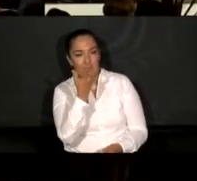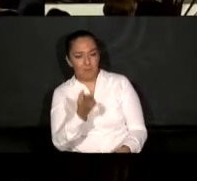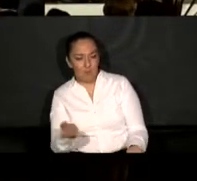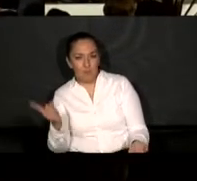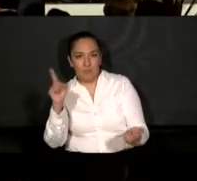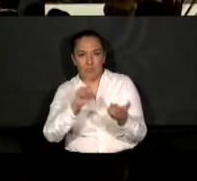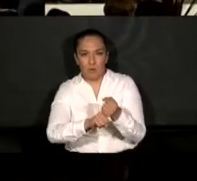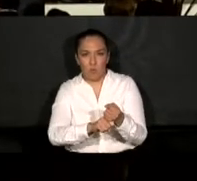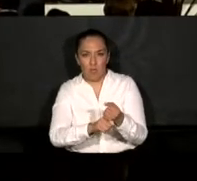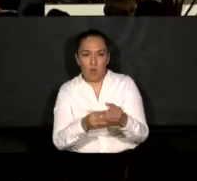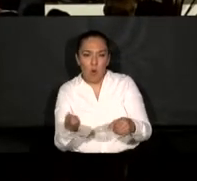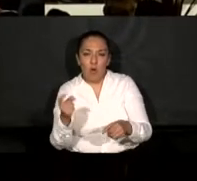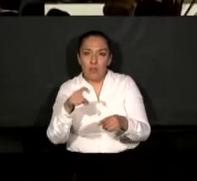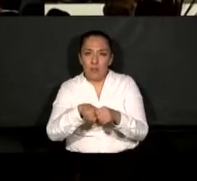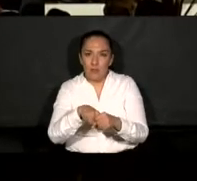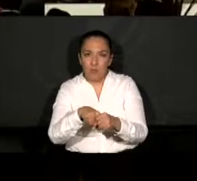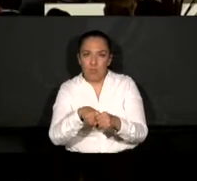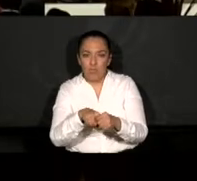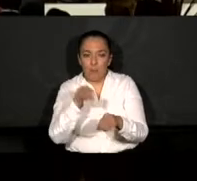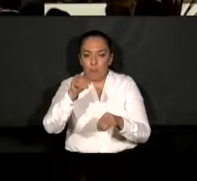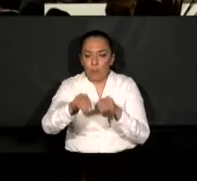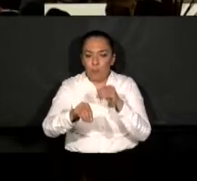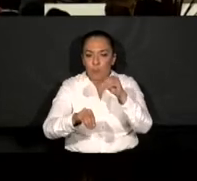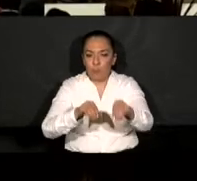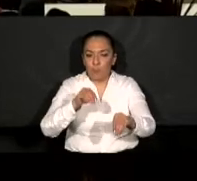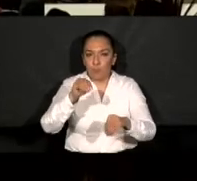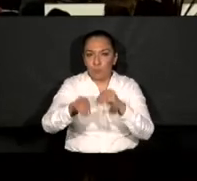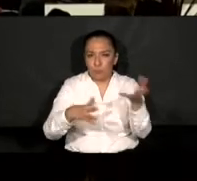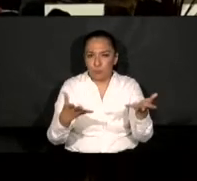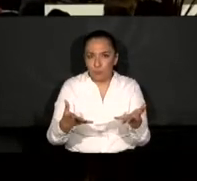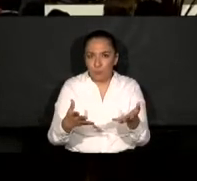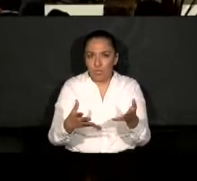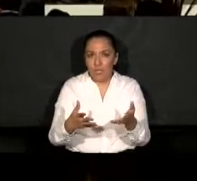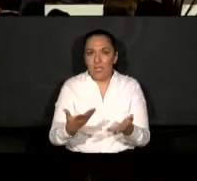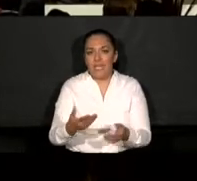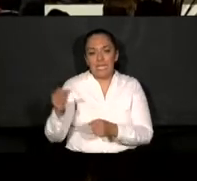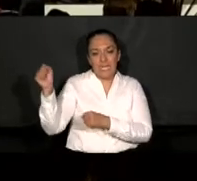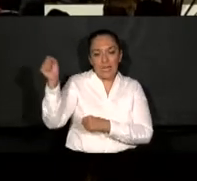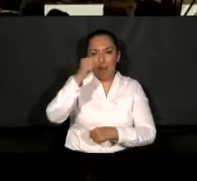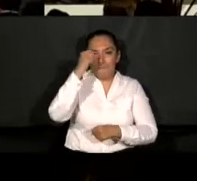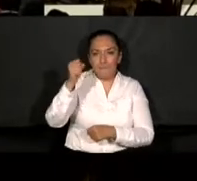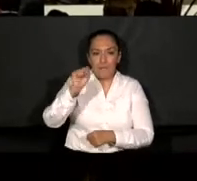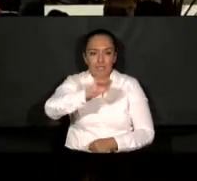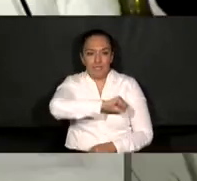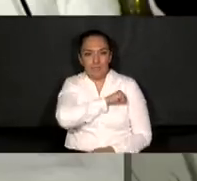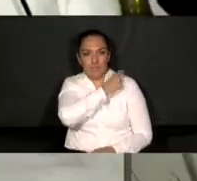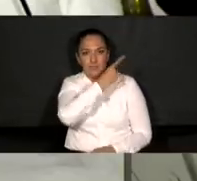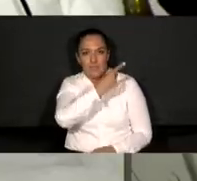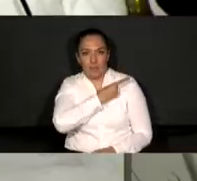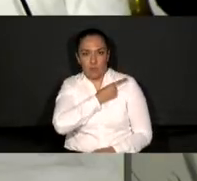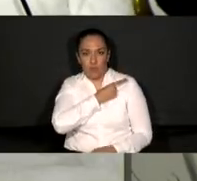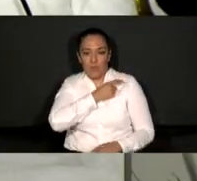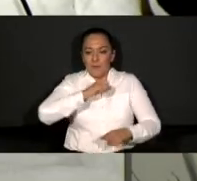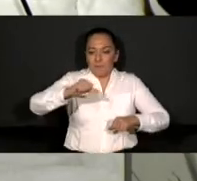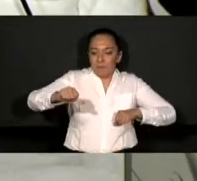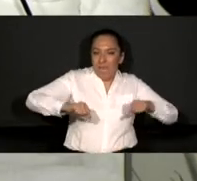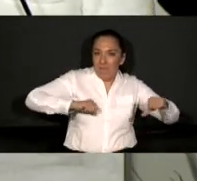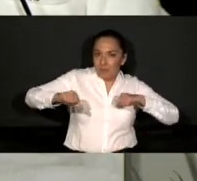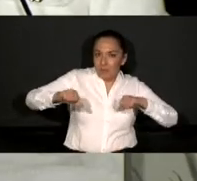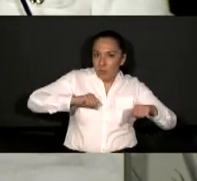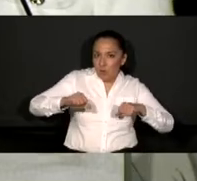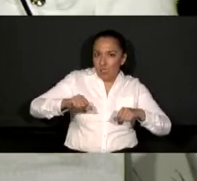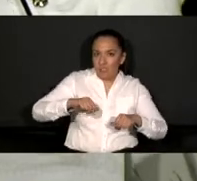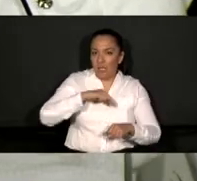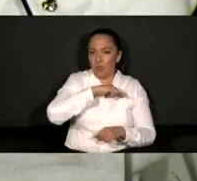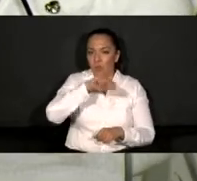de fertilizantes y el seguimiento de las campañas sanitarias y acciones que nos permitan eliminar a